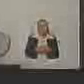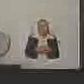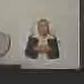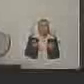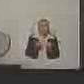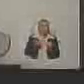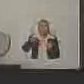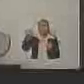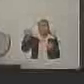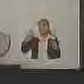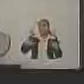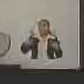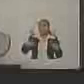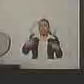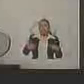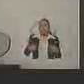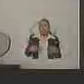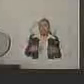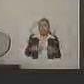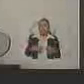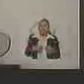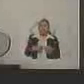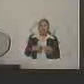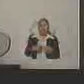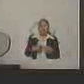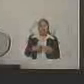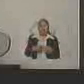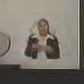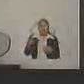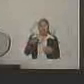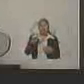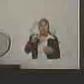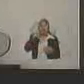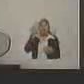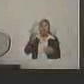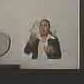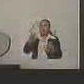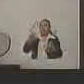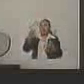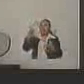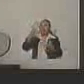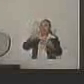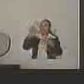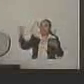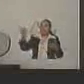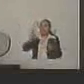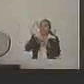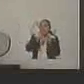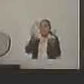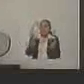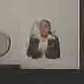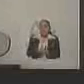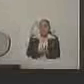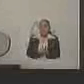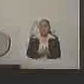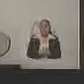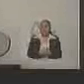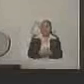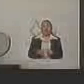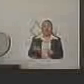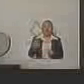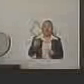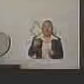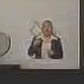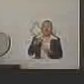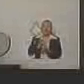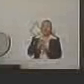otros compañeros que en el tema de desarrollo social necesitan espacios. Yo participo en un programa que se llama Paseo a